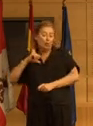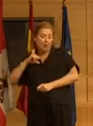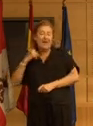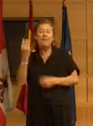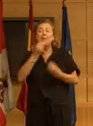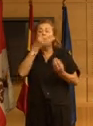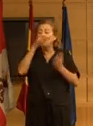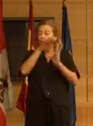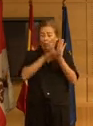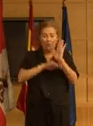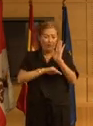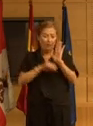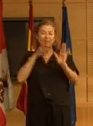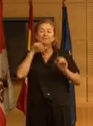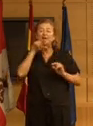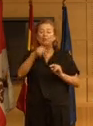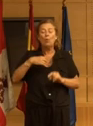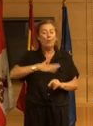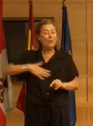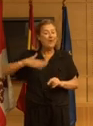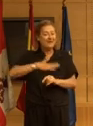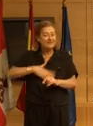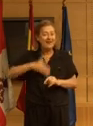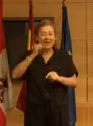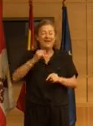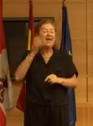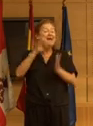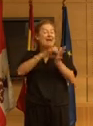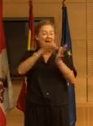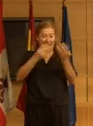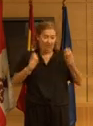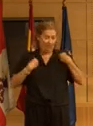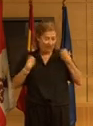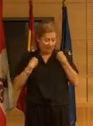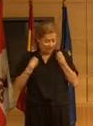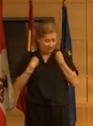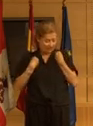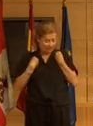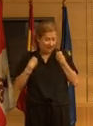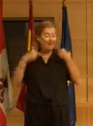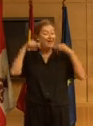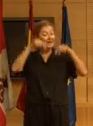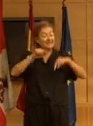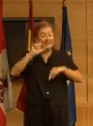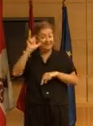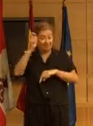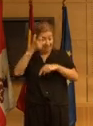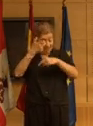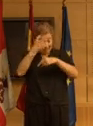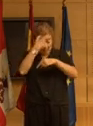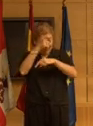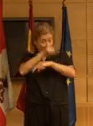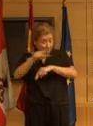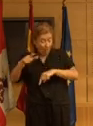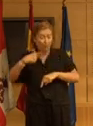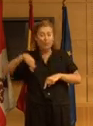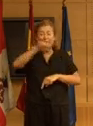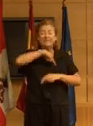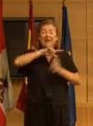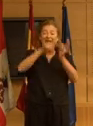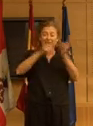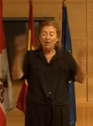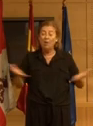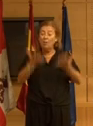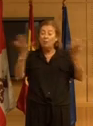las mejores condiciones para su bienestar y para su calidad de vida. En este contexto, nuestra ley promueve